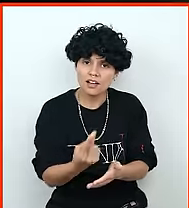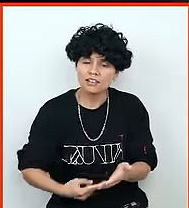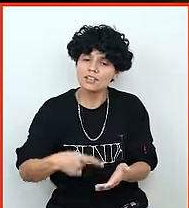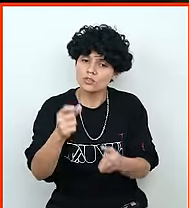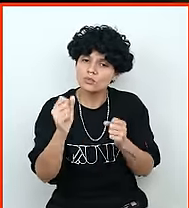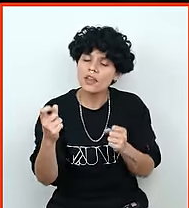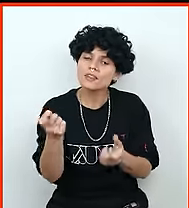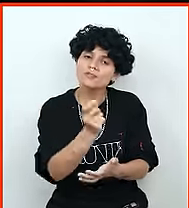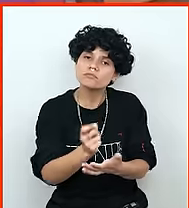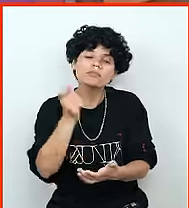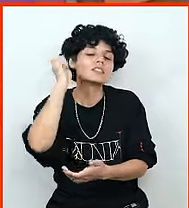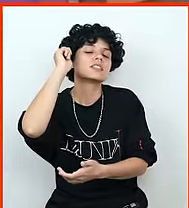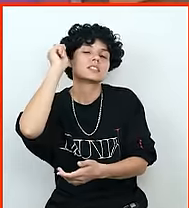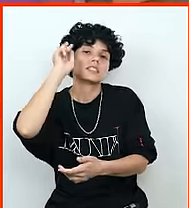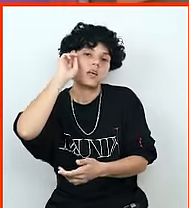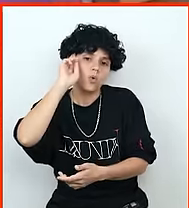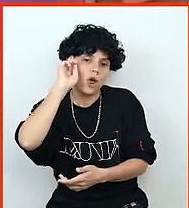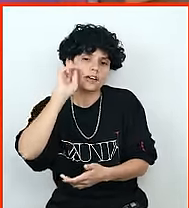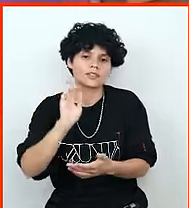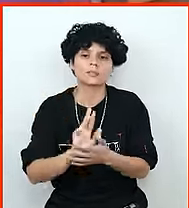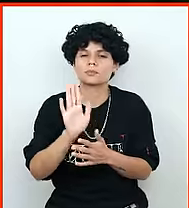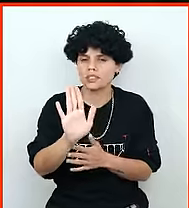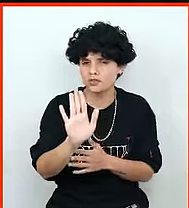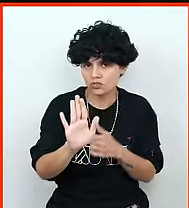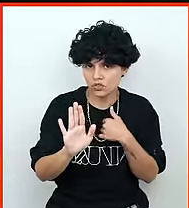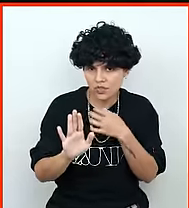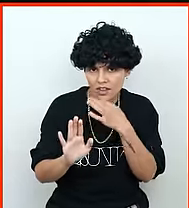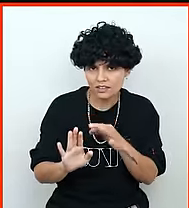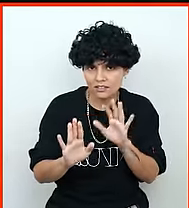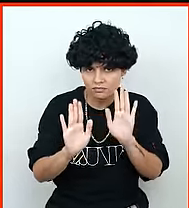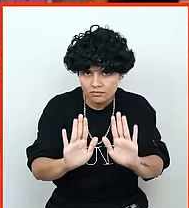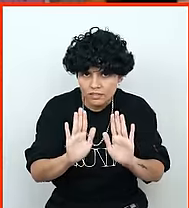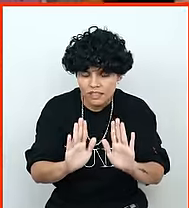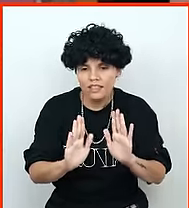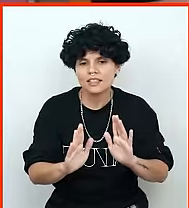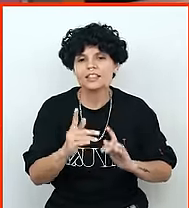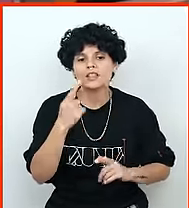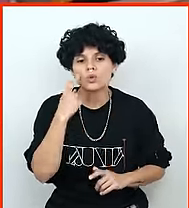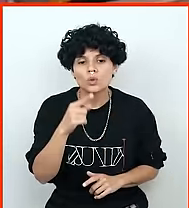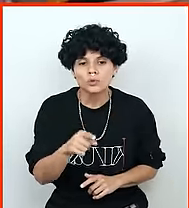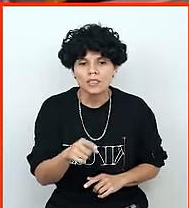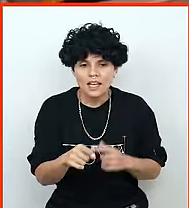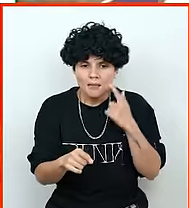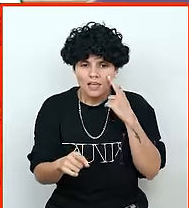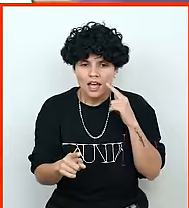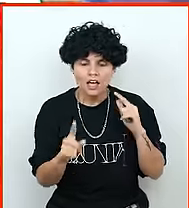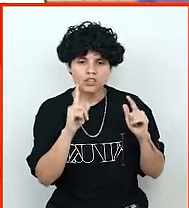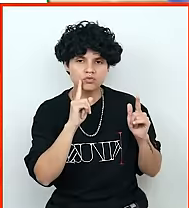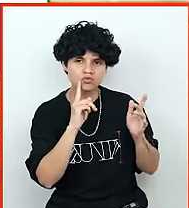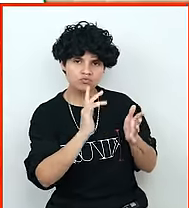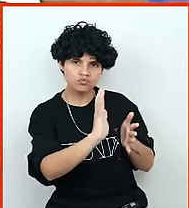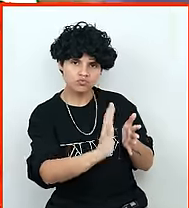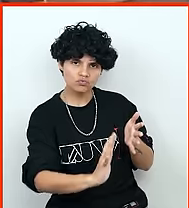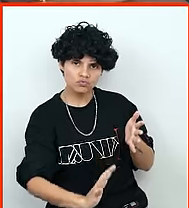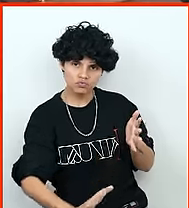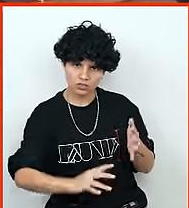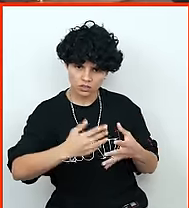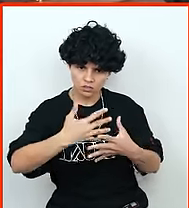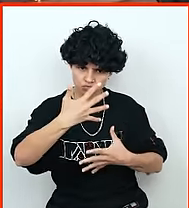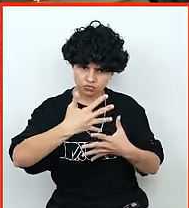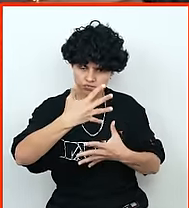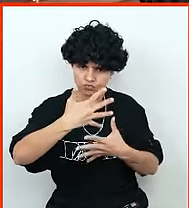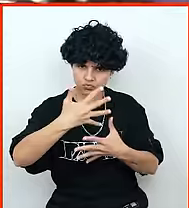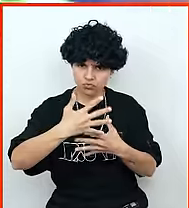algún parecer, alguna cosa. Pero quiero que te detengas en algo. Si tú te das cuenta, te hemos hecho un diseño que